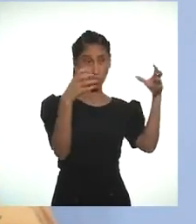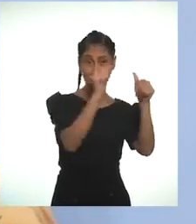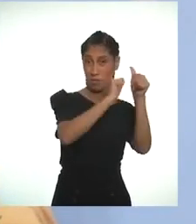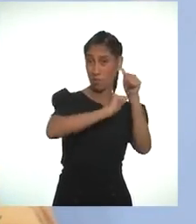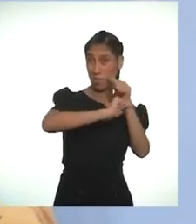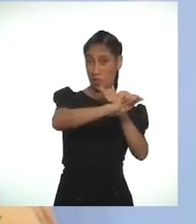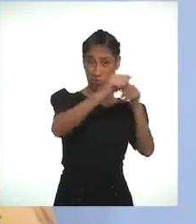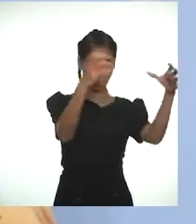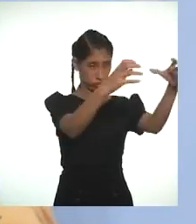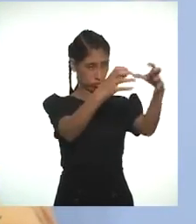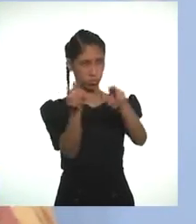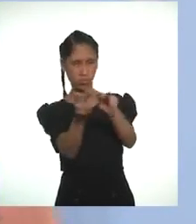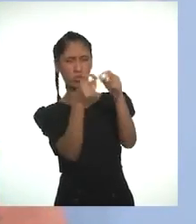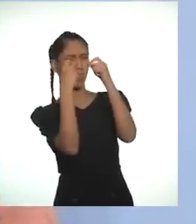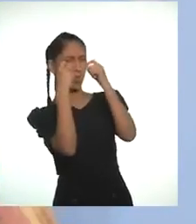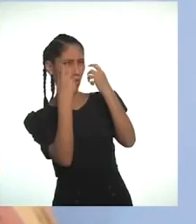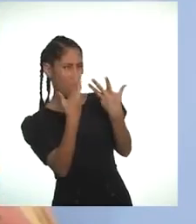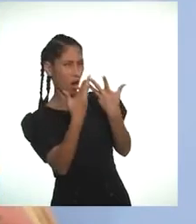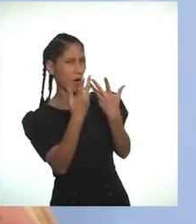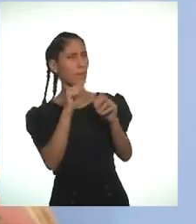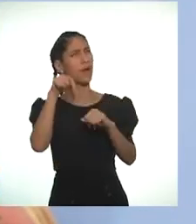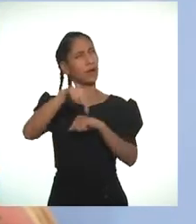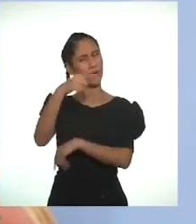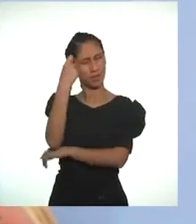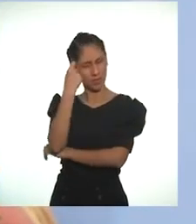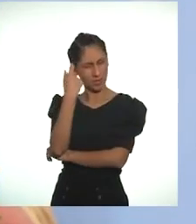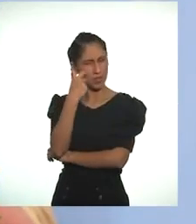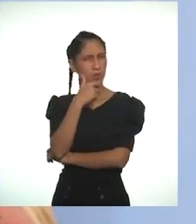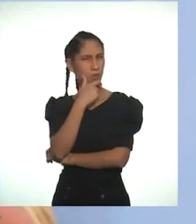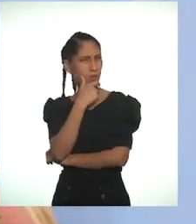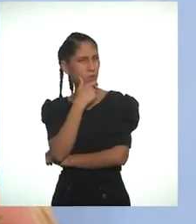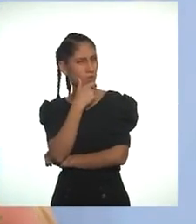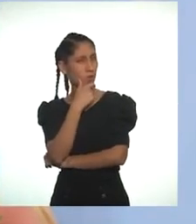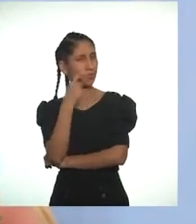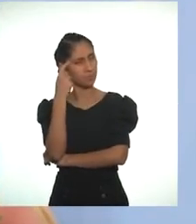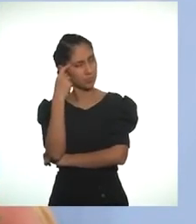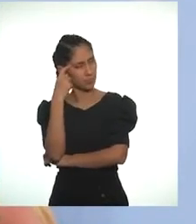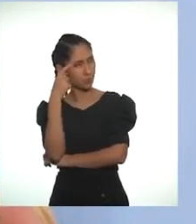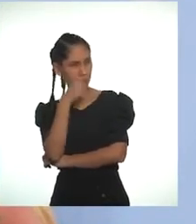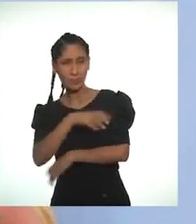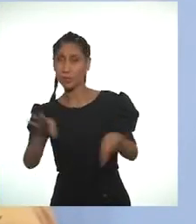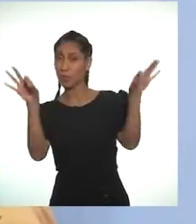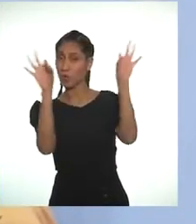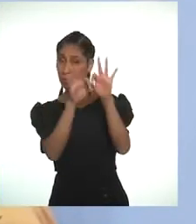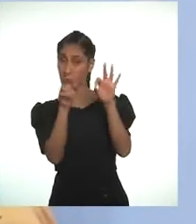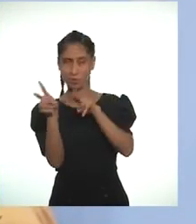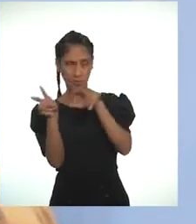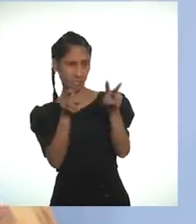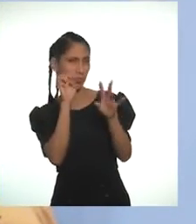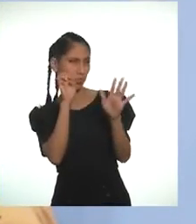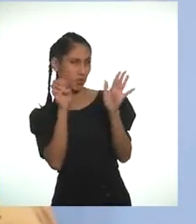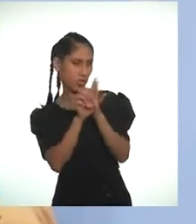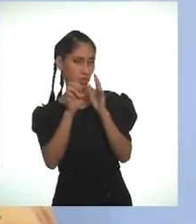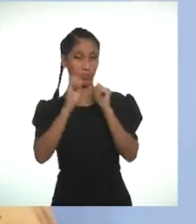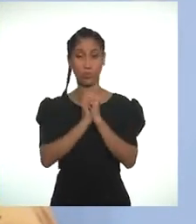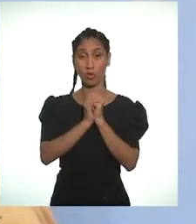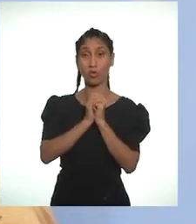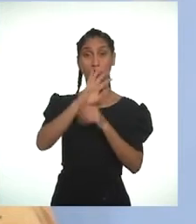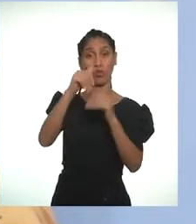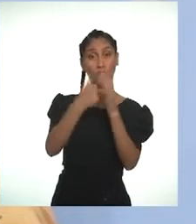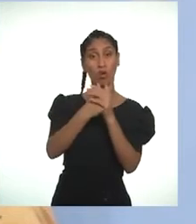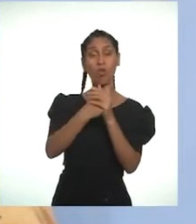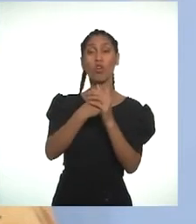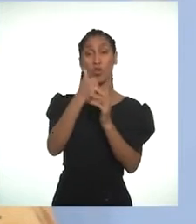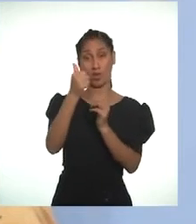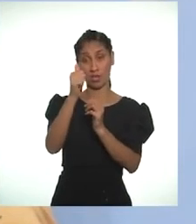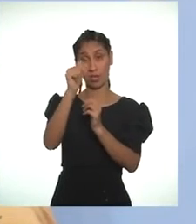y originarias. Para entender el presente, nos pareció importante mirar hacia atrás. Por ejemplo, cómo el auge del